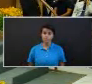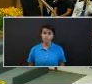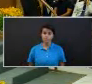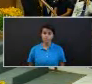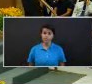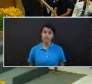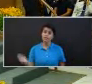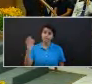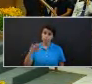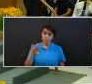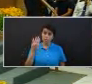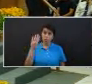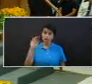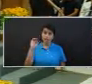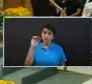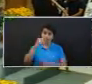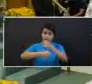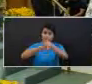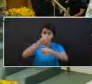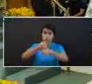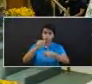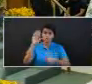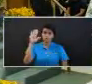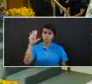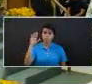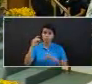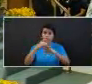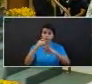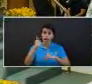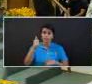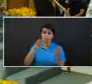pasados estos 40 años, su esposa murió.